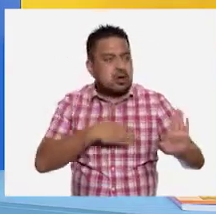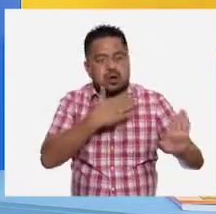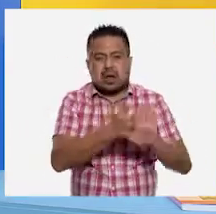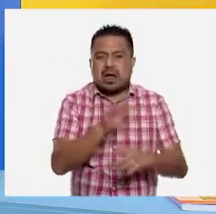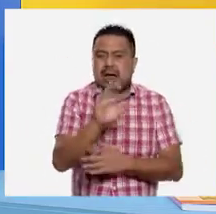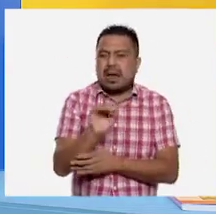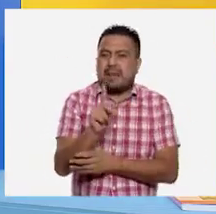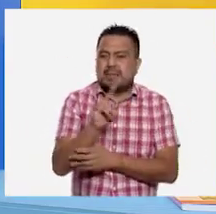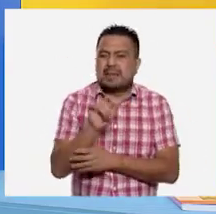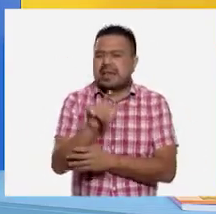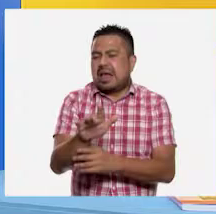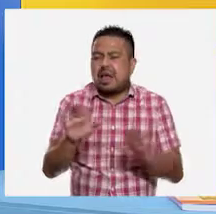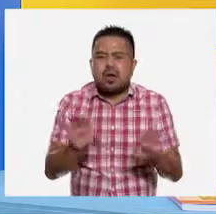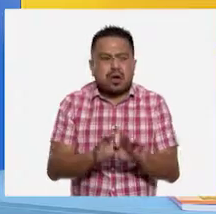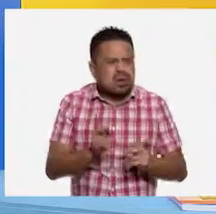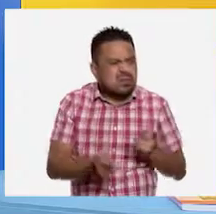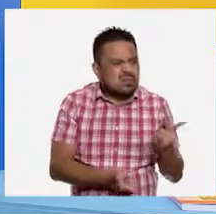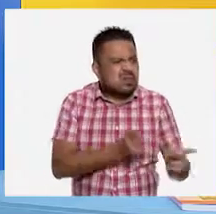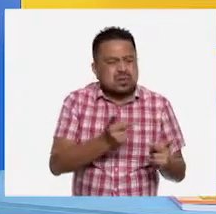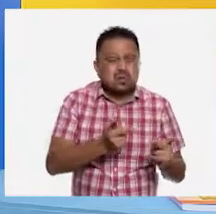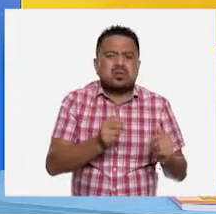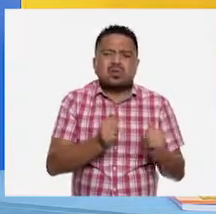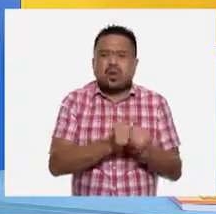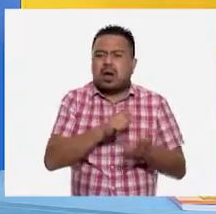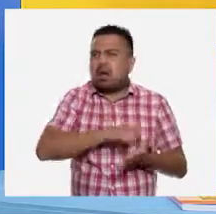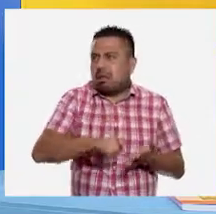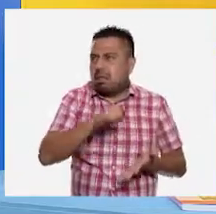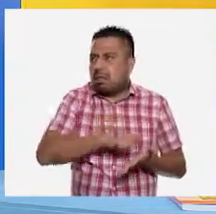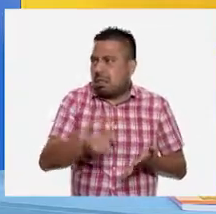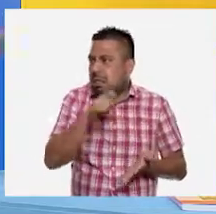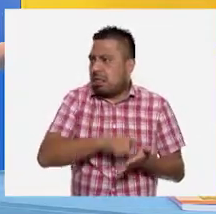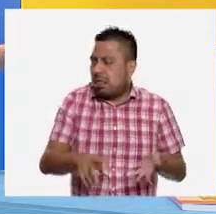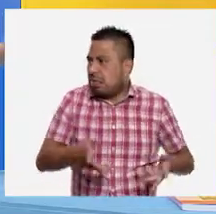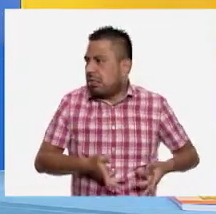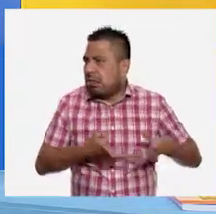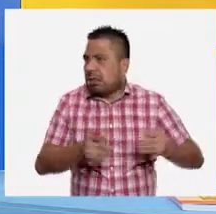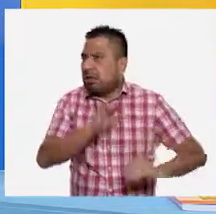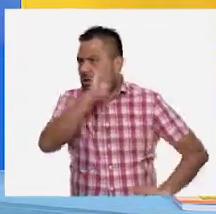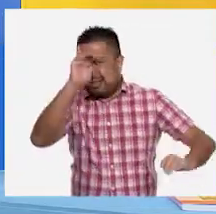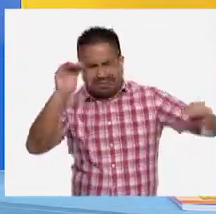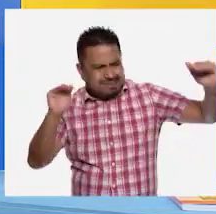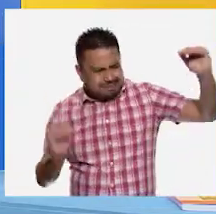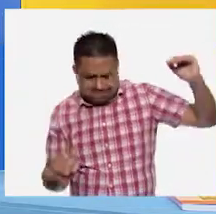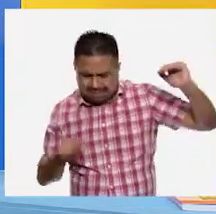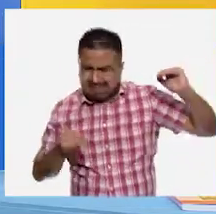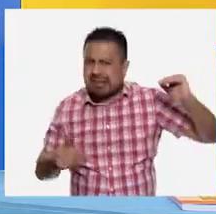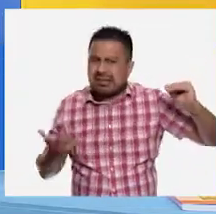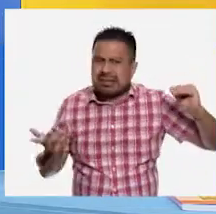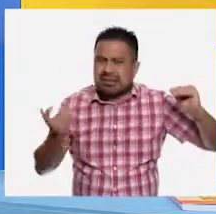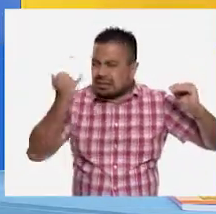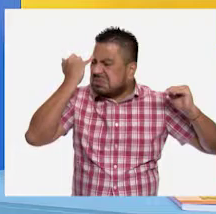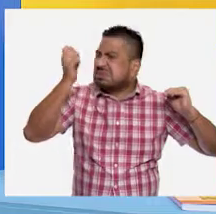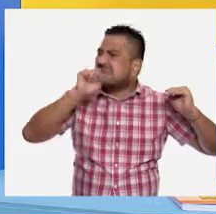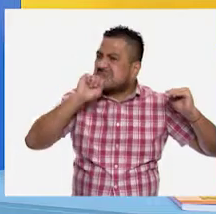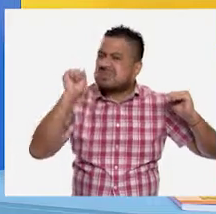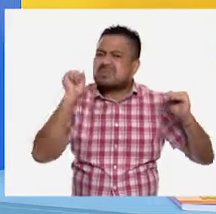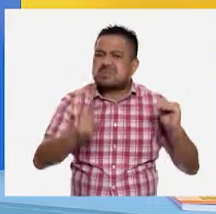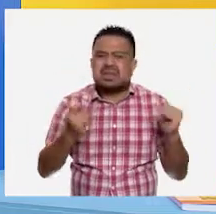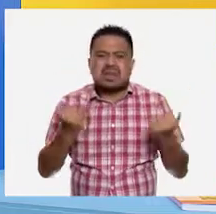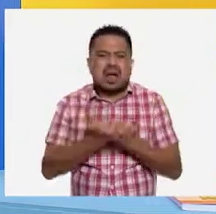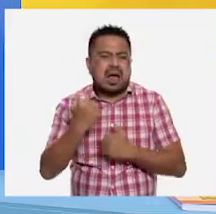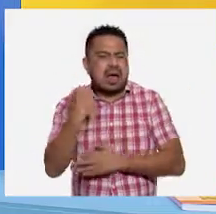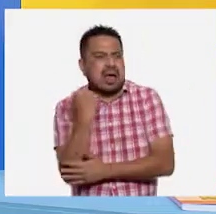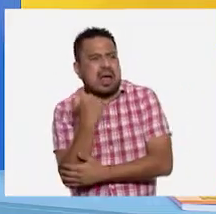como por ejemplo el cuestionamiento al consumismo desmedido y a la desigualdad. Y estas ideas también tendrían una influencia